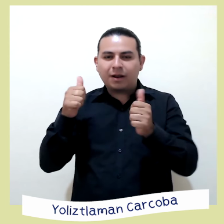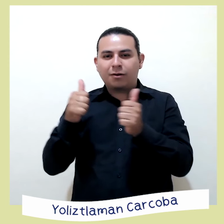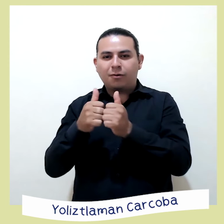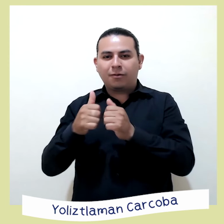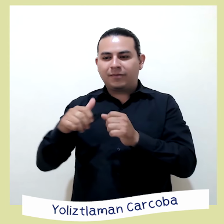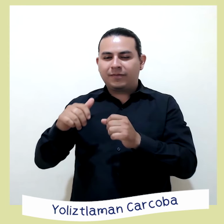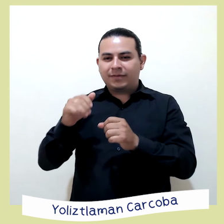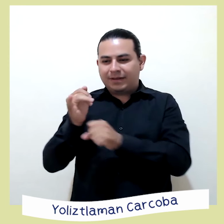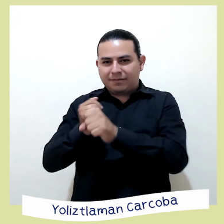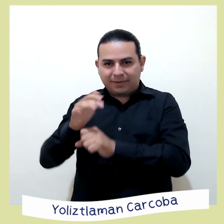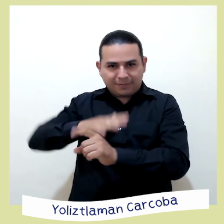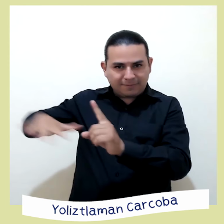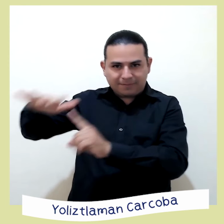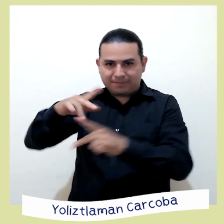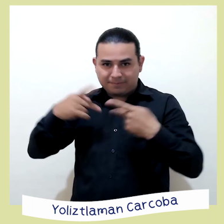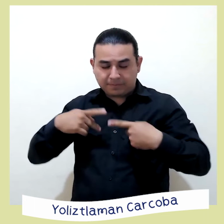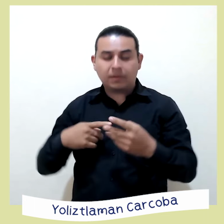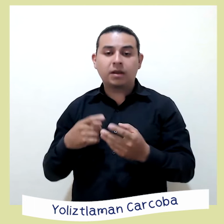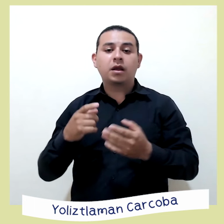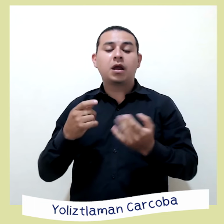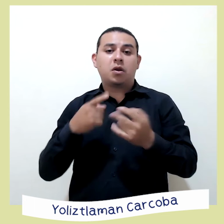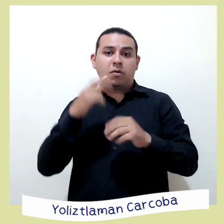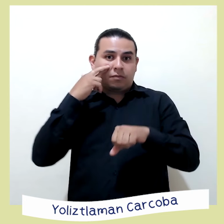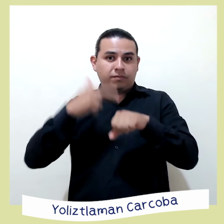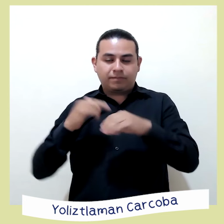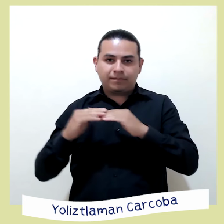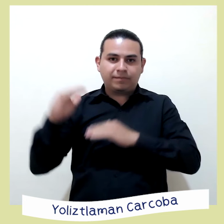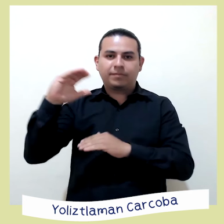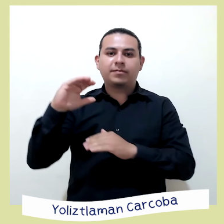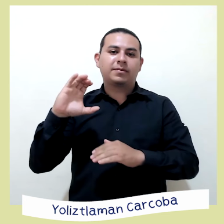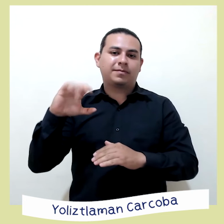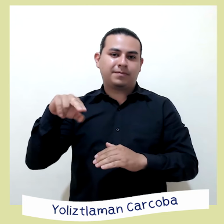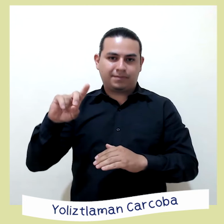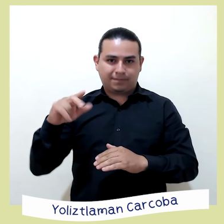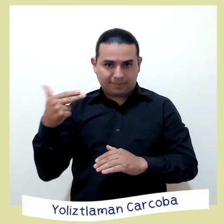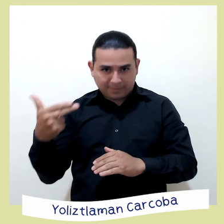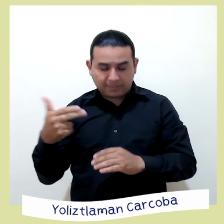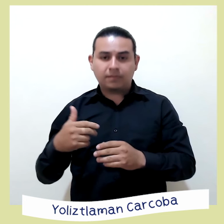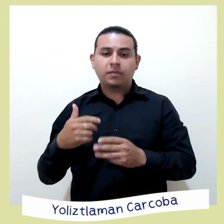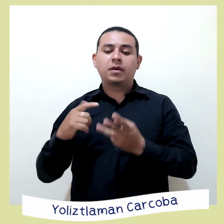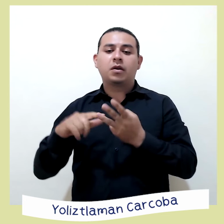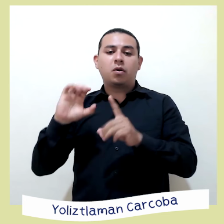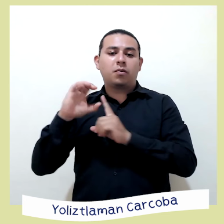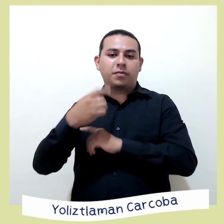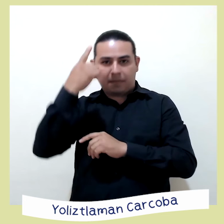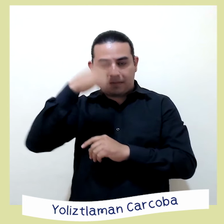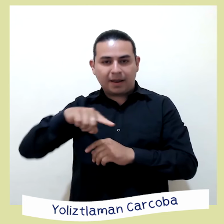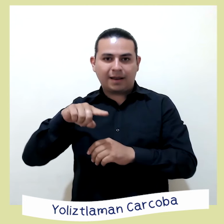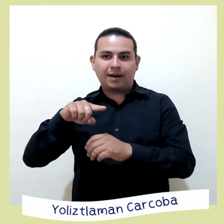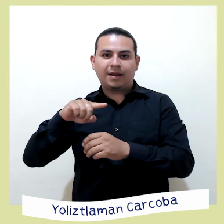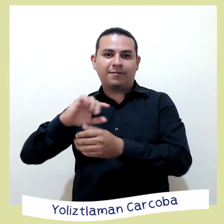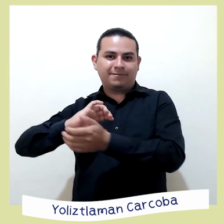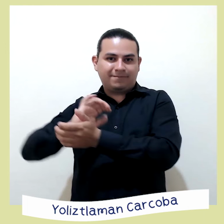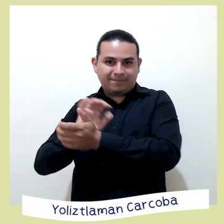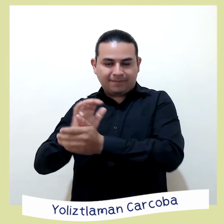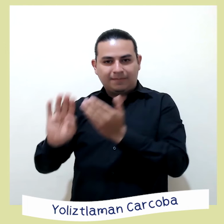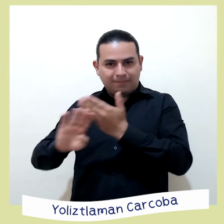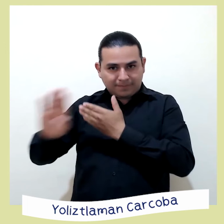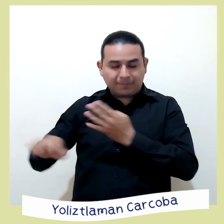Y finalmente, Samantha Fritz, tenemos dos Samanthas en esta ocasión, que estudió antropología y